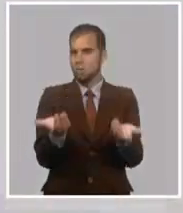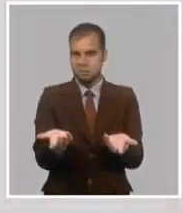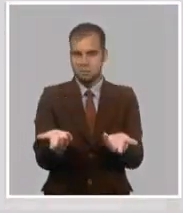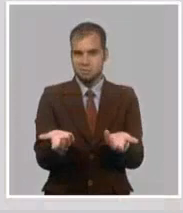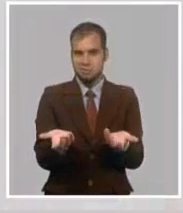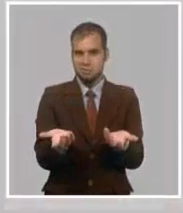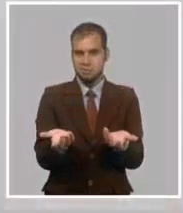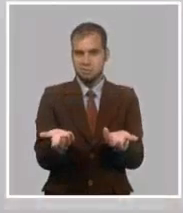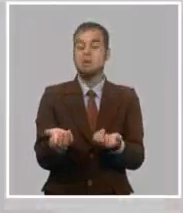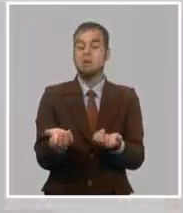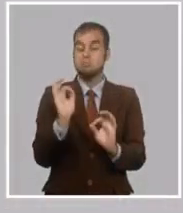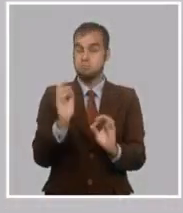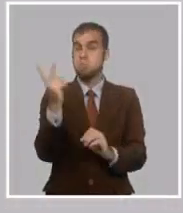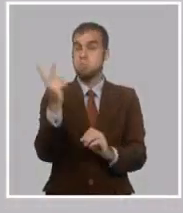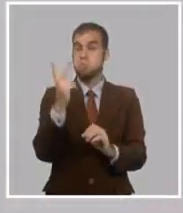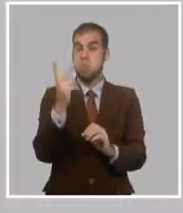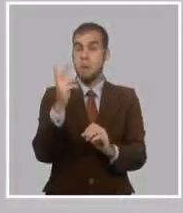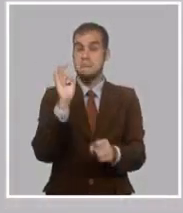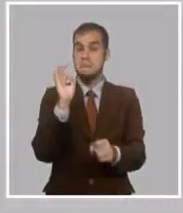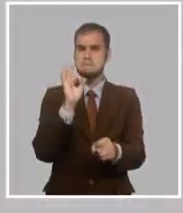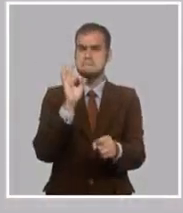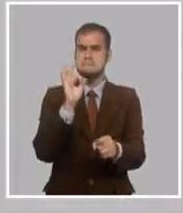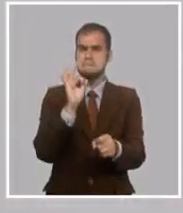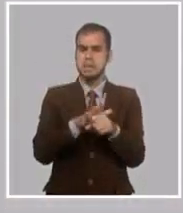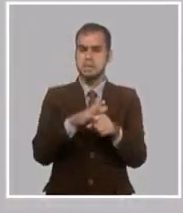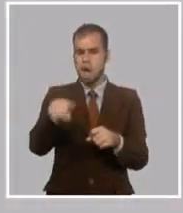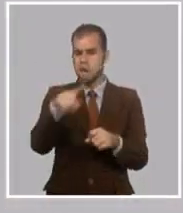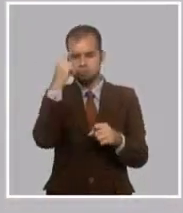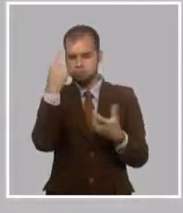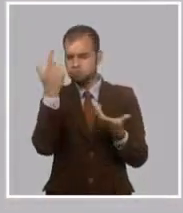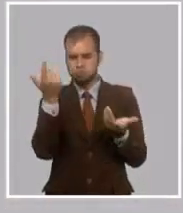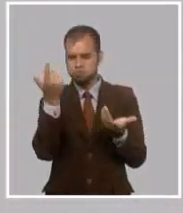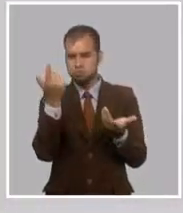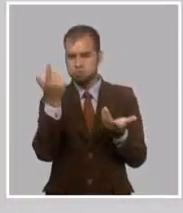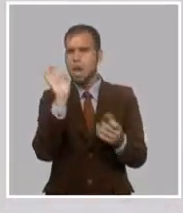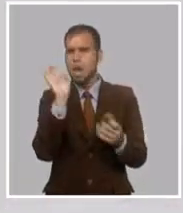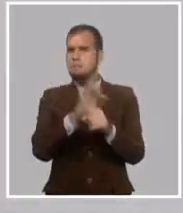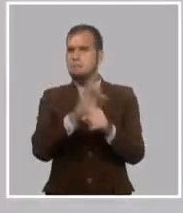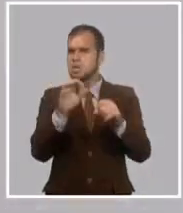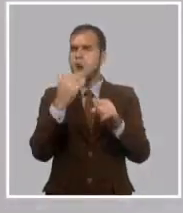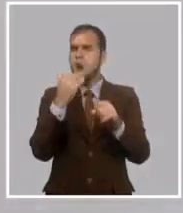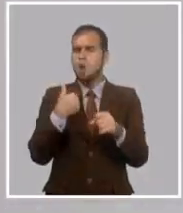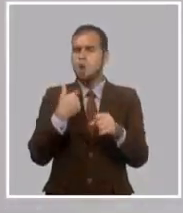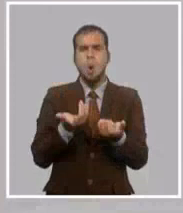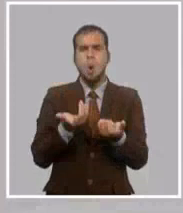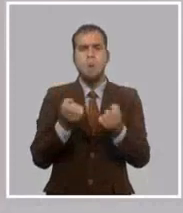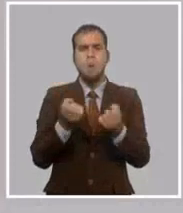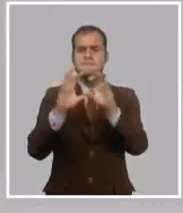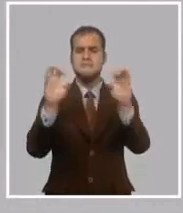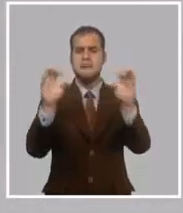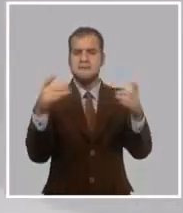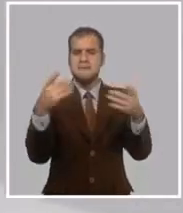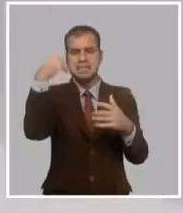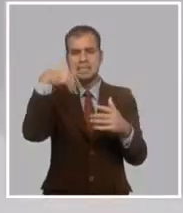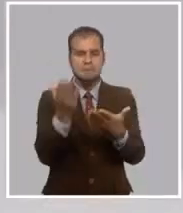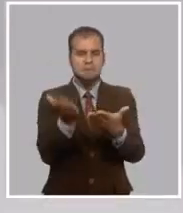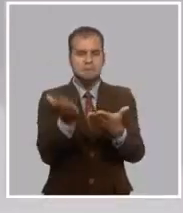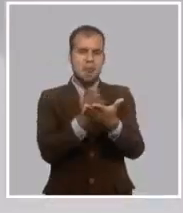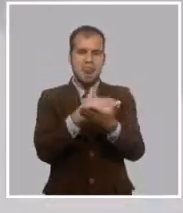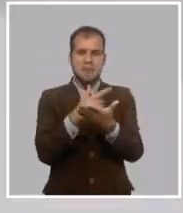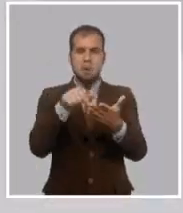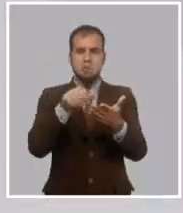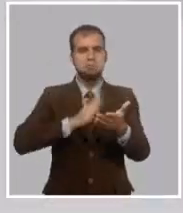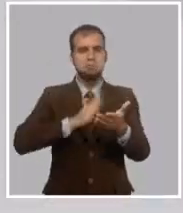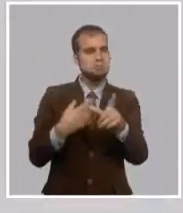que se escribieron entonces y que iniciaron una lista enorme de publicaciones en torno a las guerras, el de Fernando Figueredo y el de